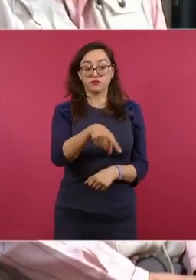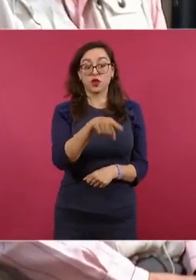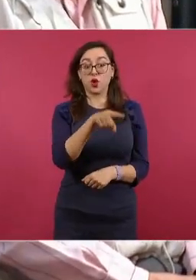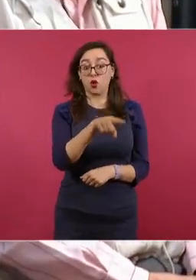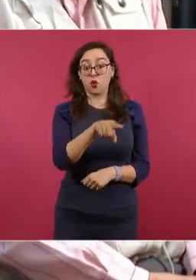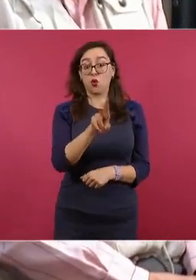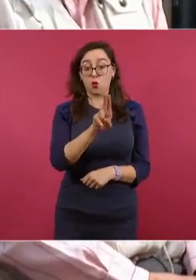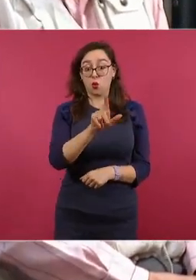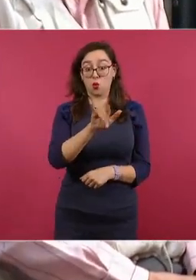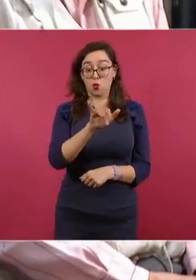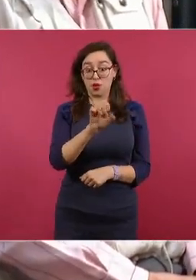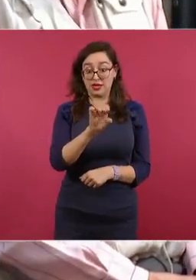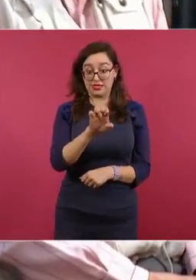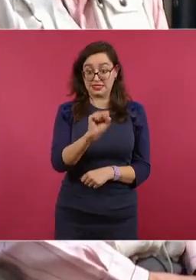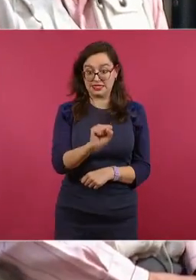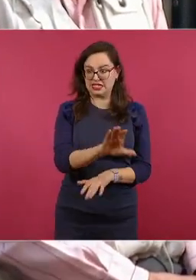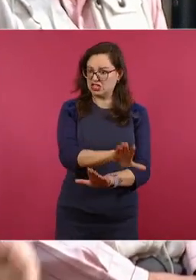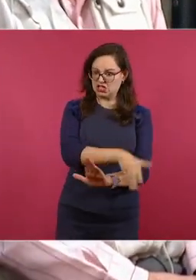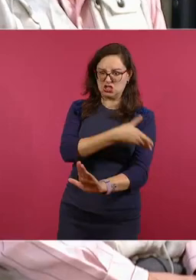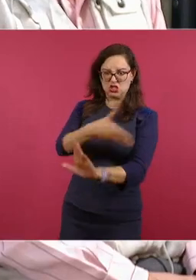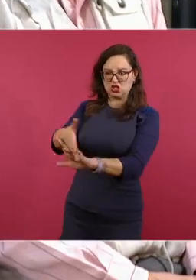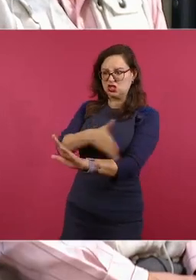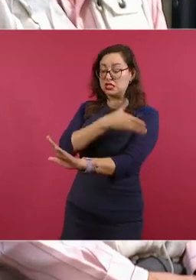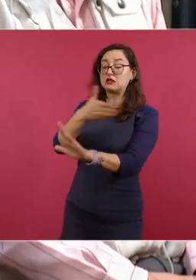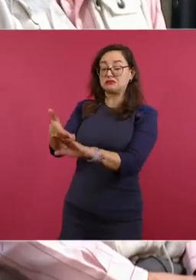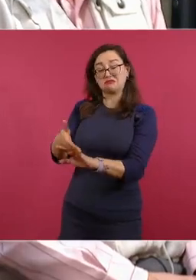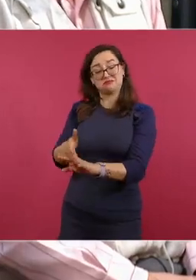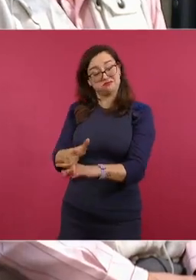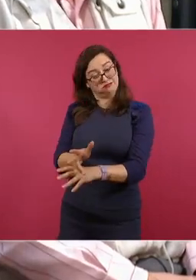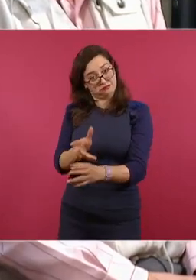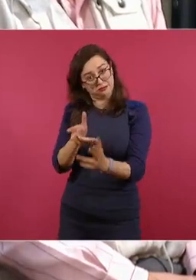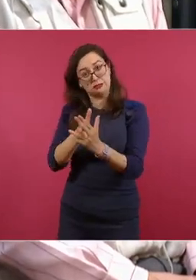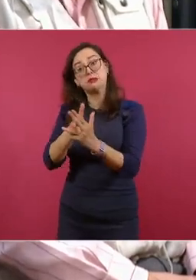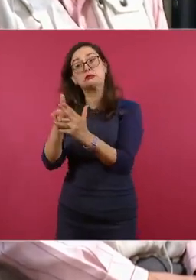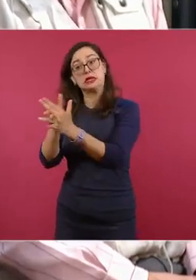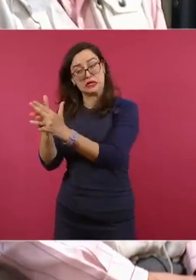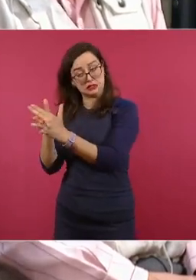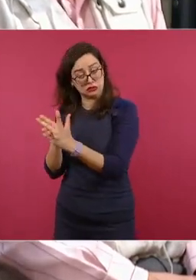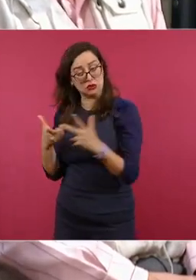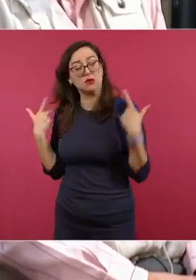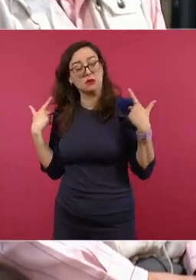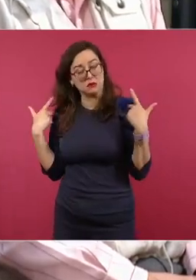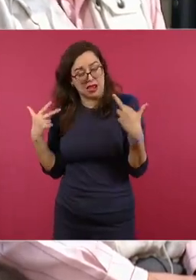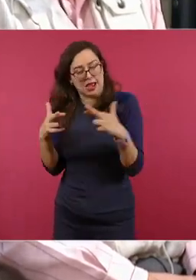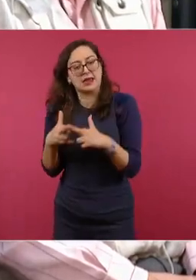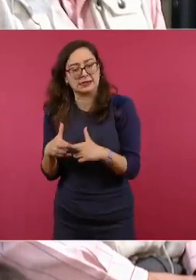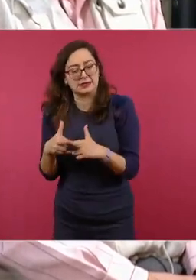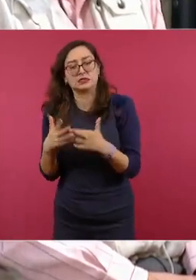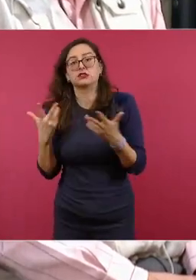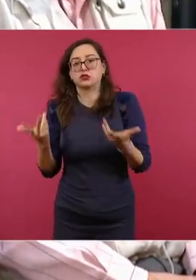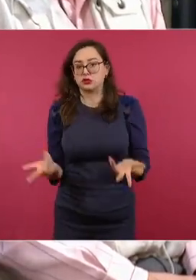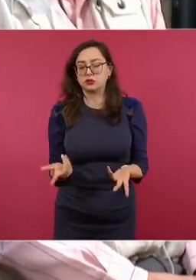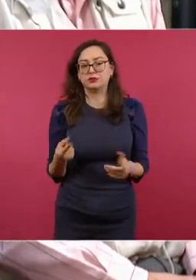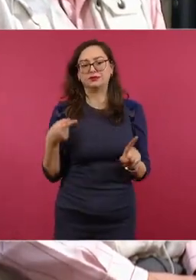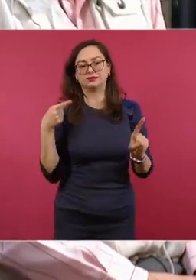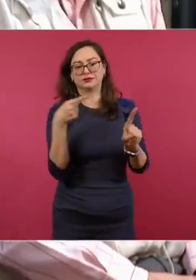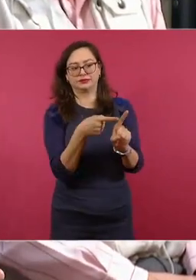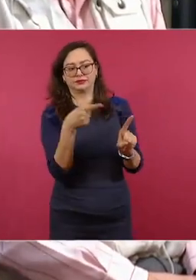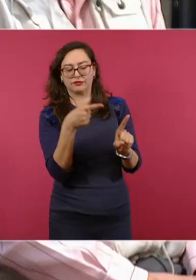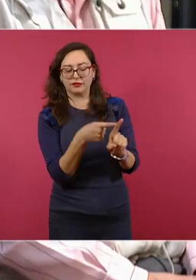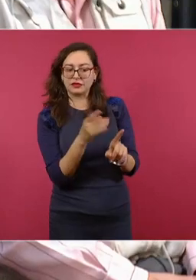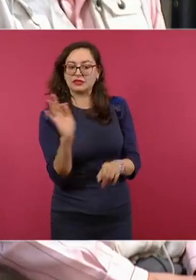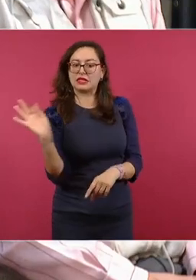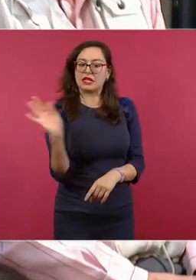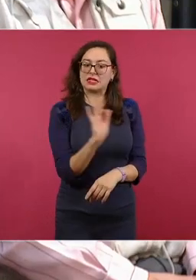Ruiz, este gobernante de la vieja escuela priista, del viejo régimen, hubiera